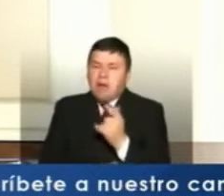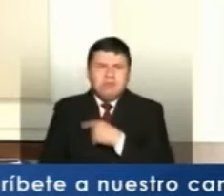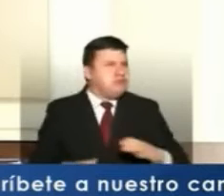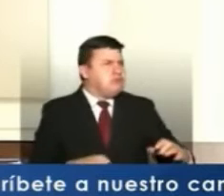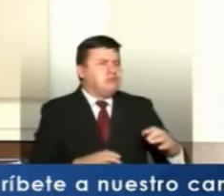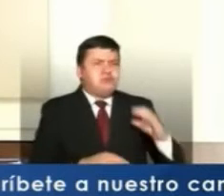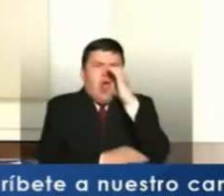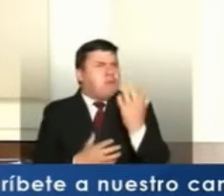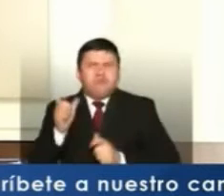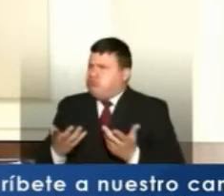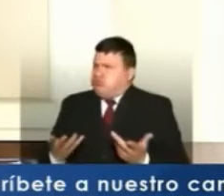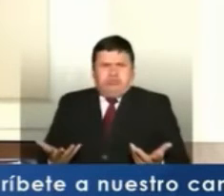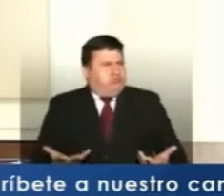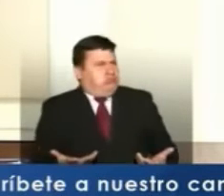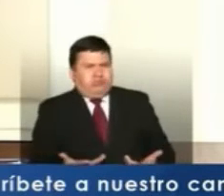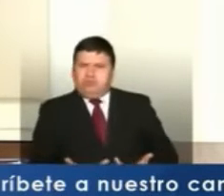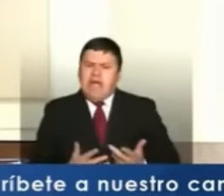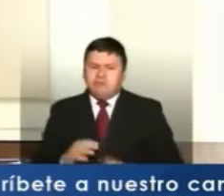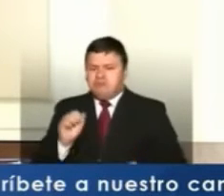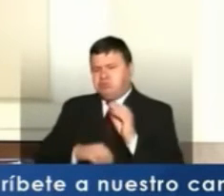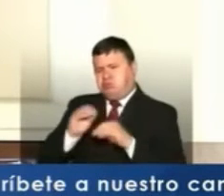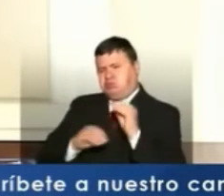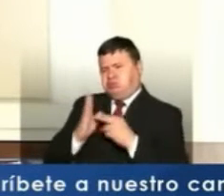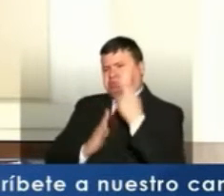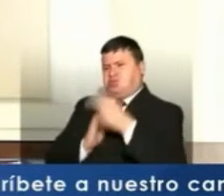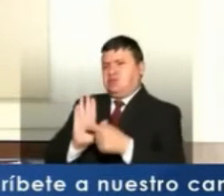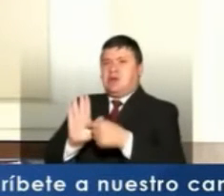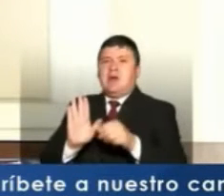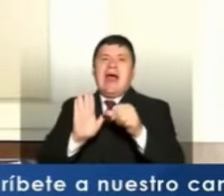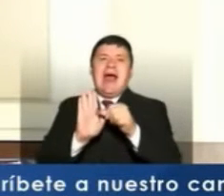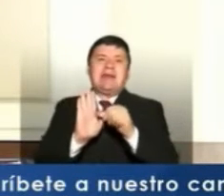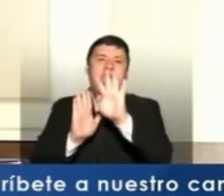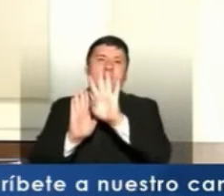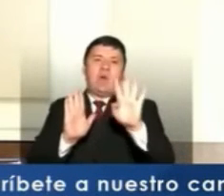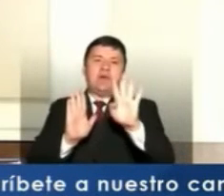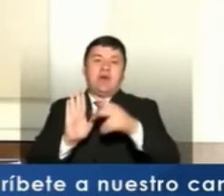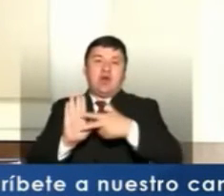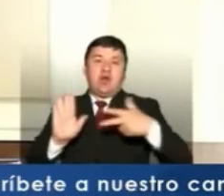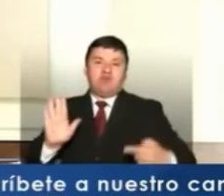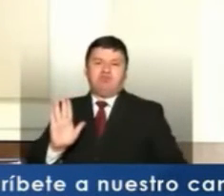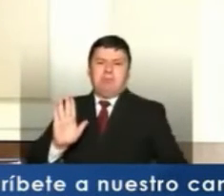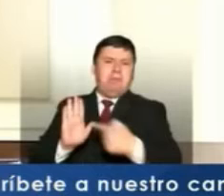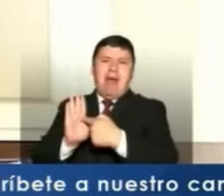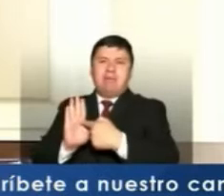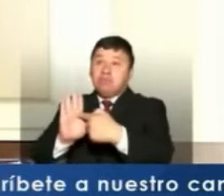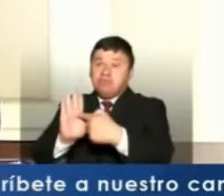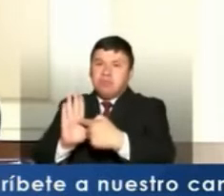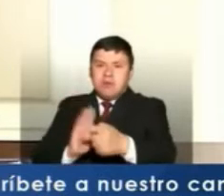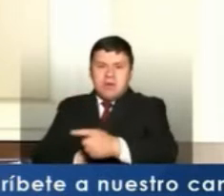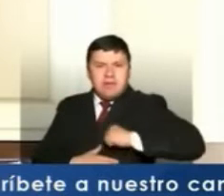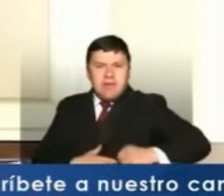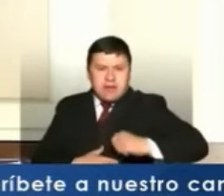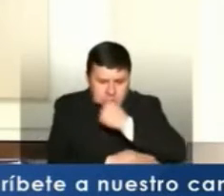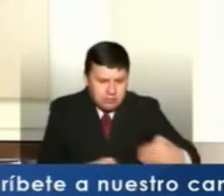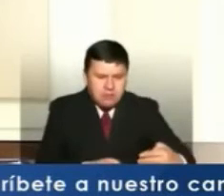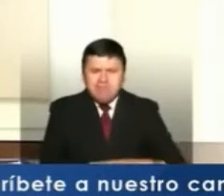reaccionamos. Y como país le damos un mensaje claro en virtud del artículo 44 de nuestra Constitución, donde los derechos de los niños